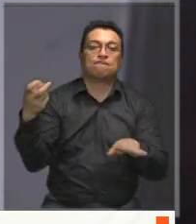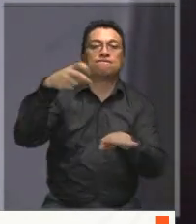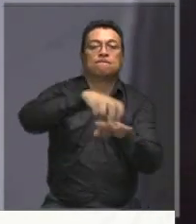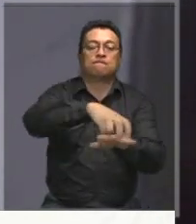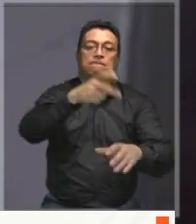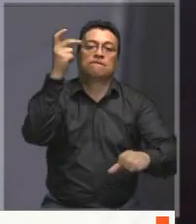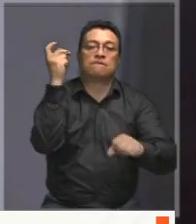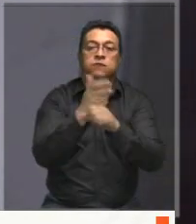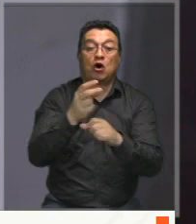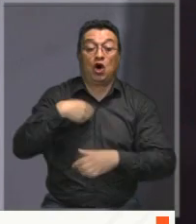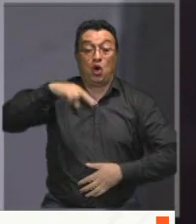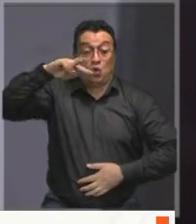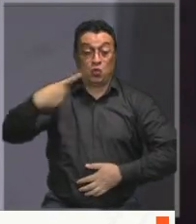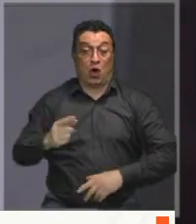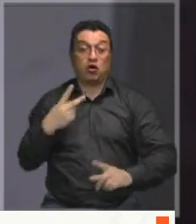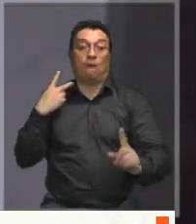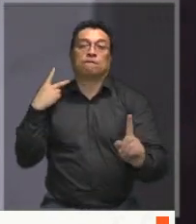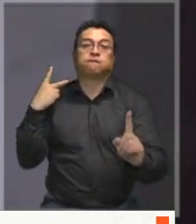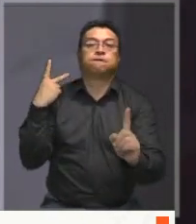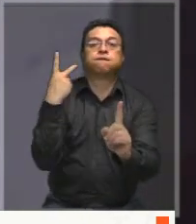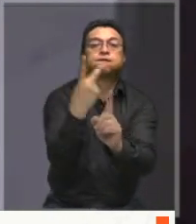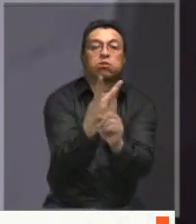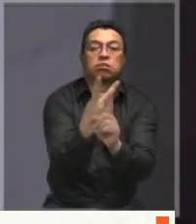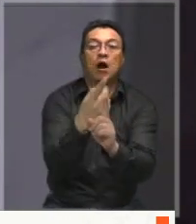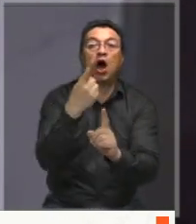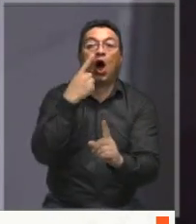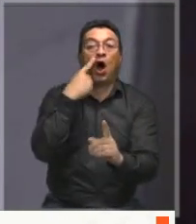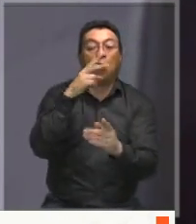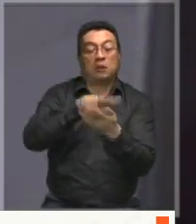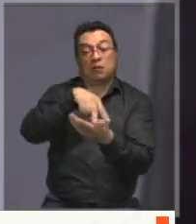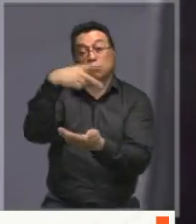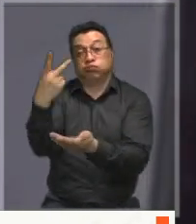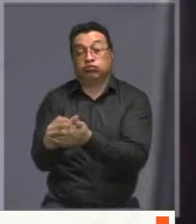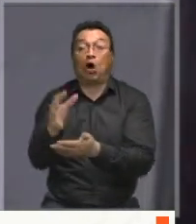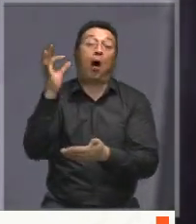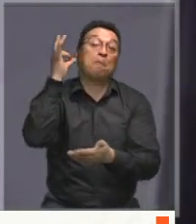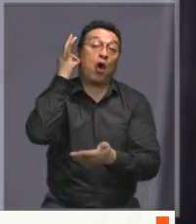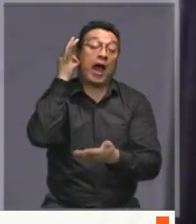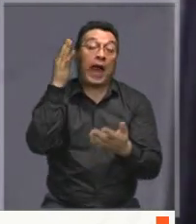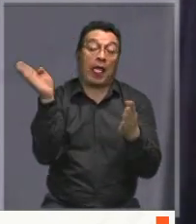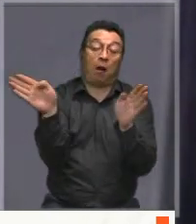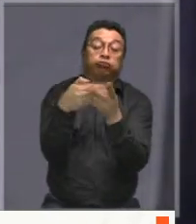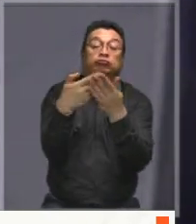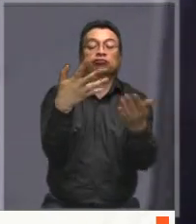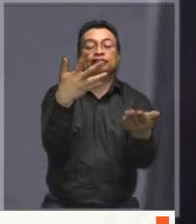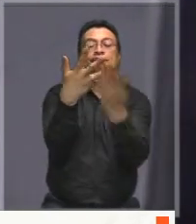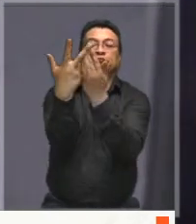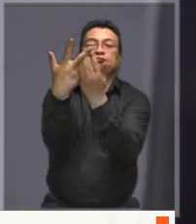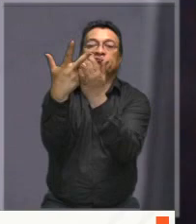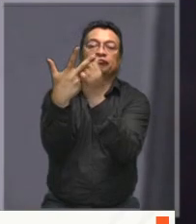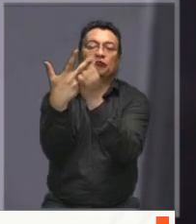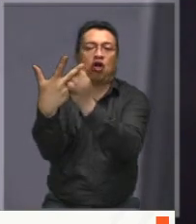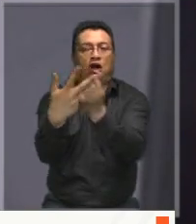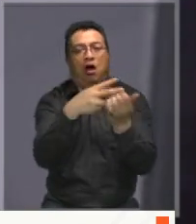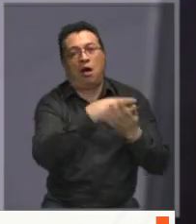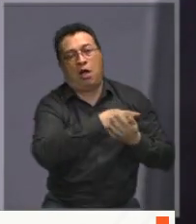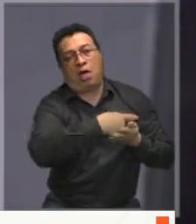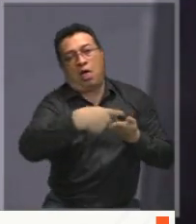del vehículo intentan evitar, pero el hombre cae a la calle y la mujer es arrastrada varios metros.